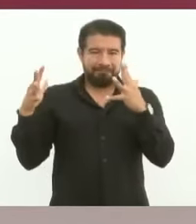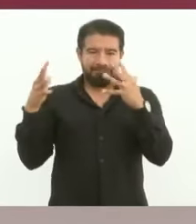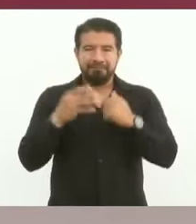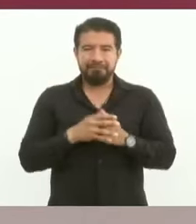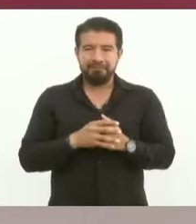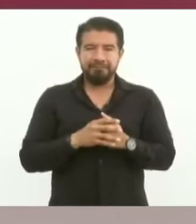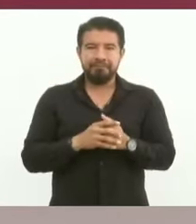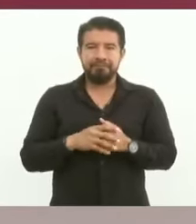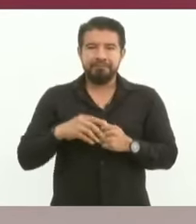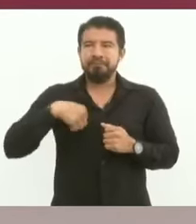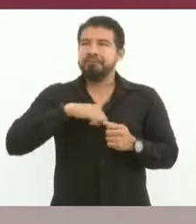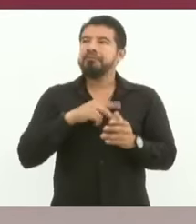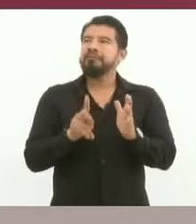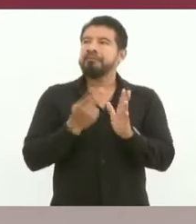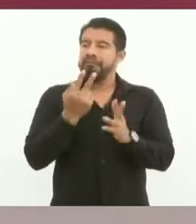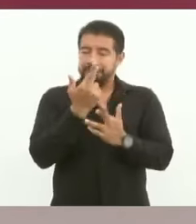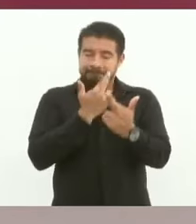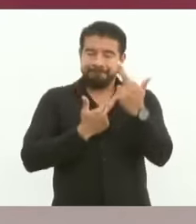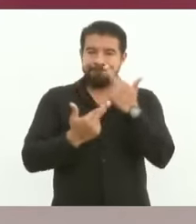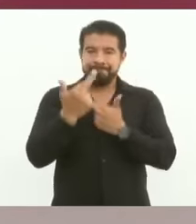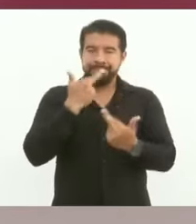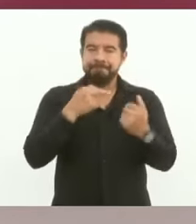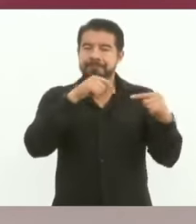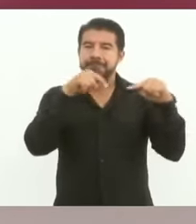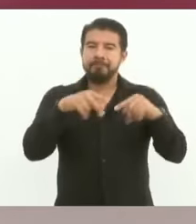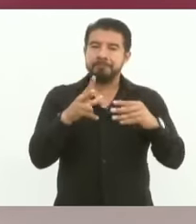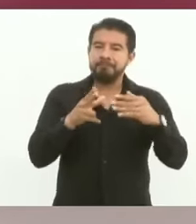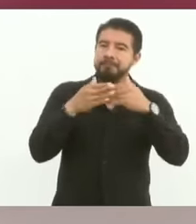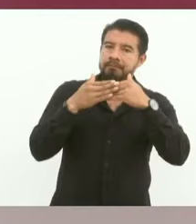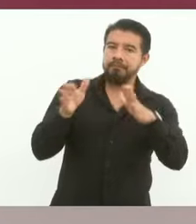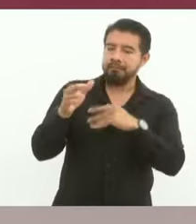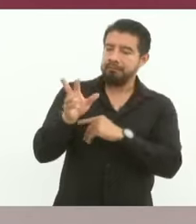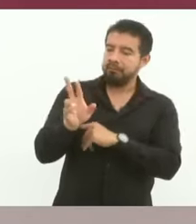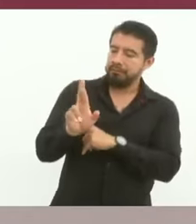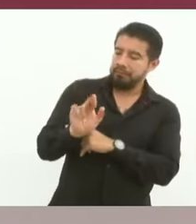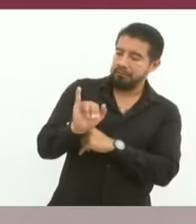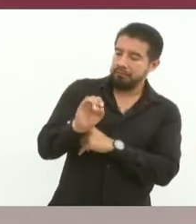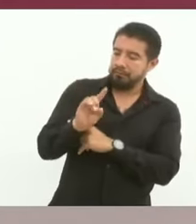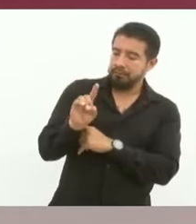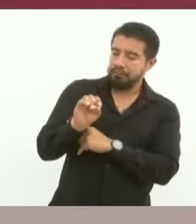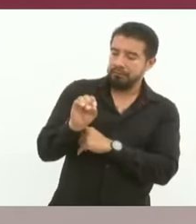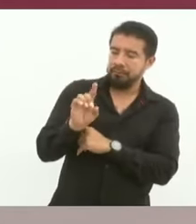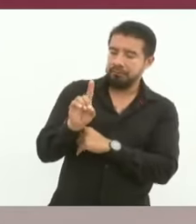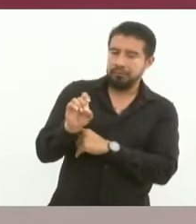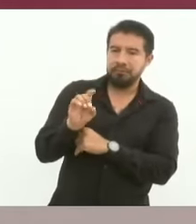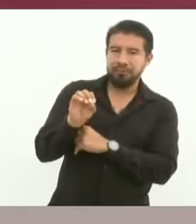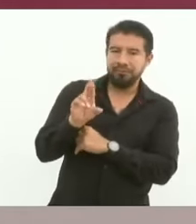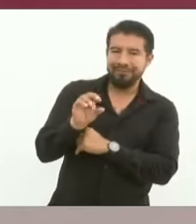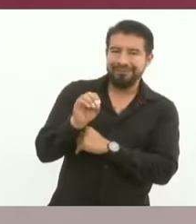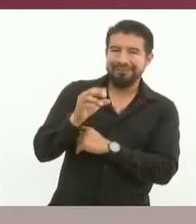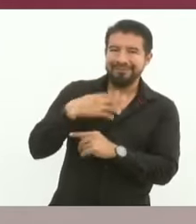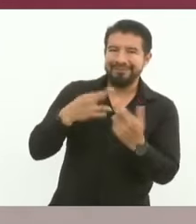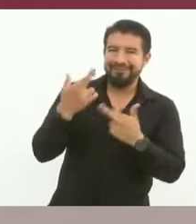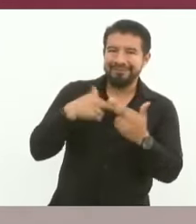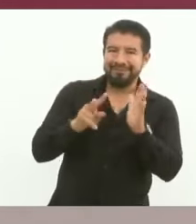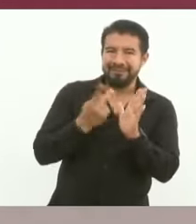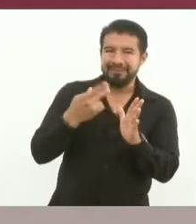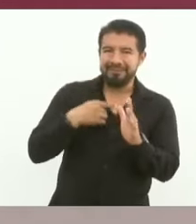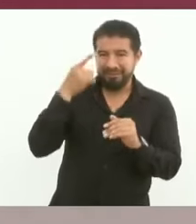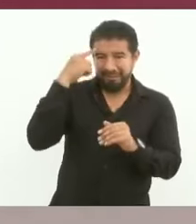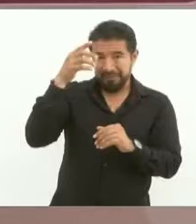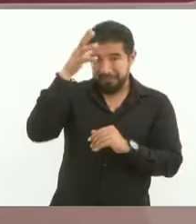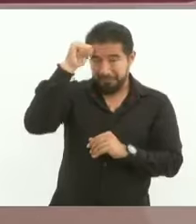vamos a regresar para inaugurar el Rizo de Oro y la carretera. ¿De acuerdo?